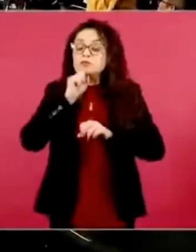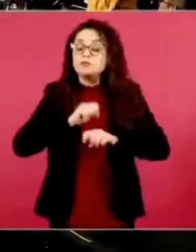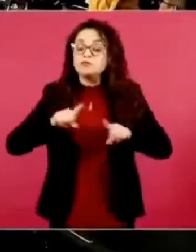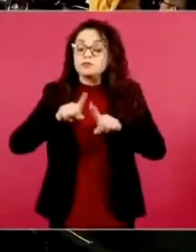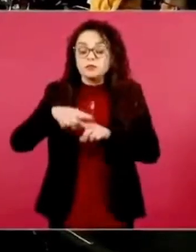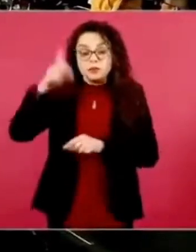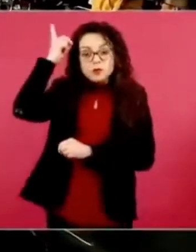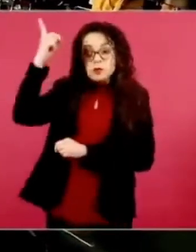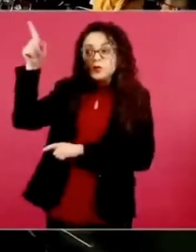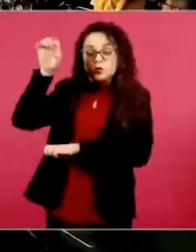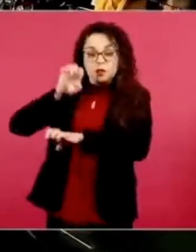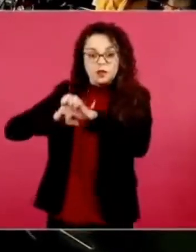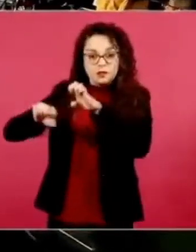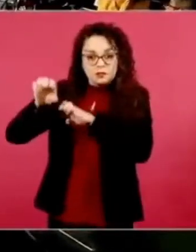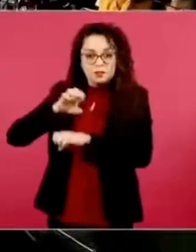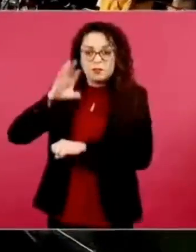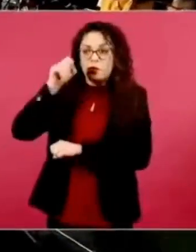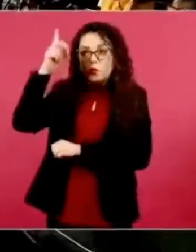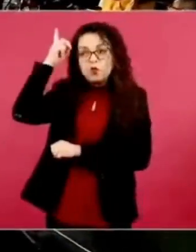empresarios, de banqueros,